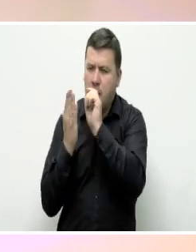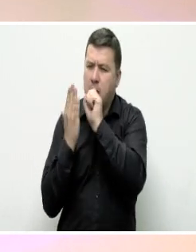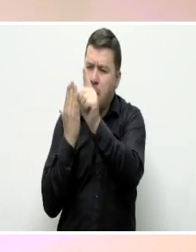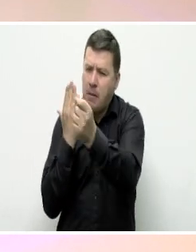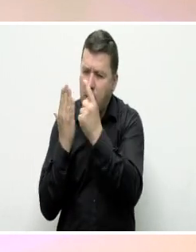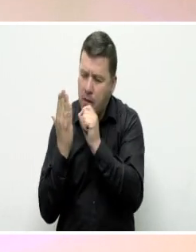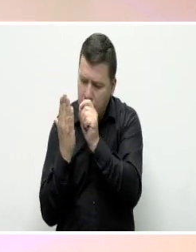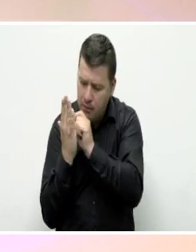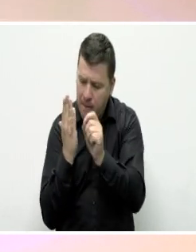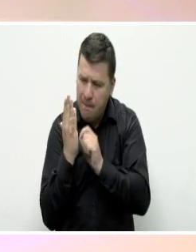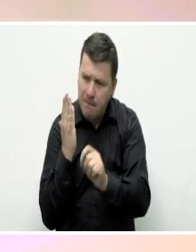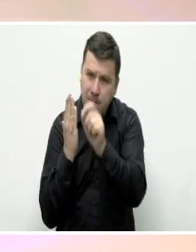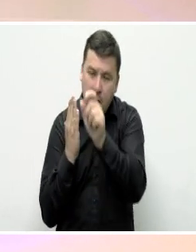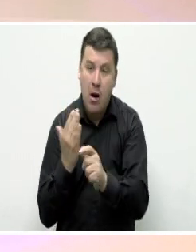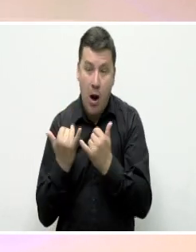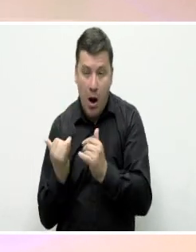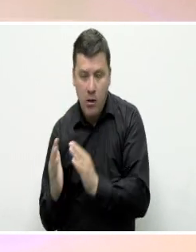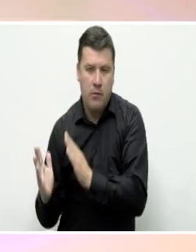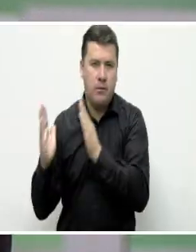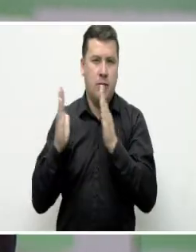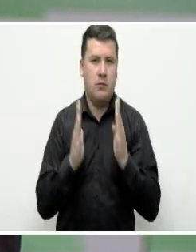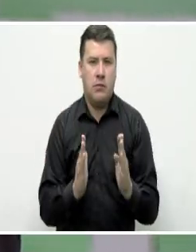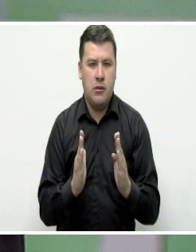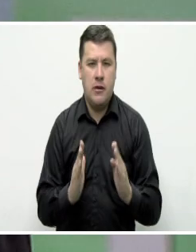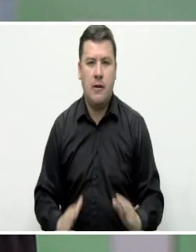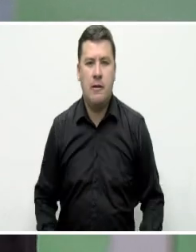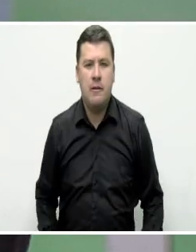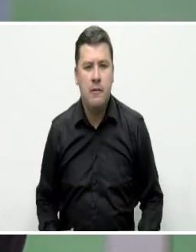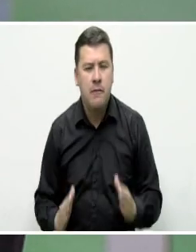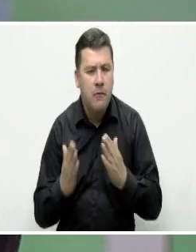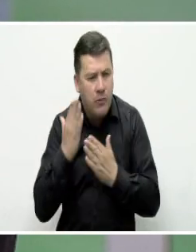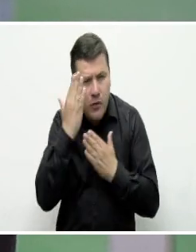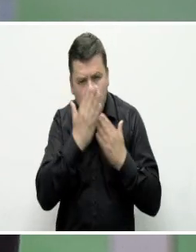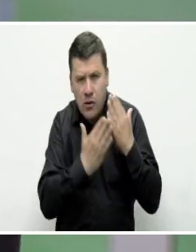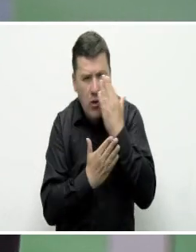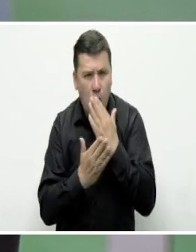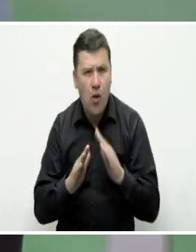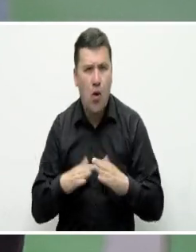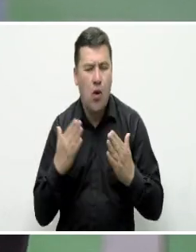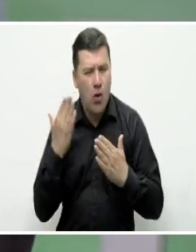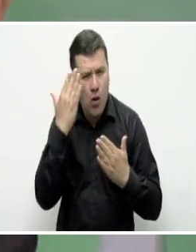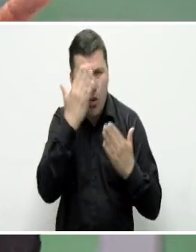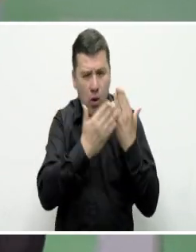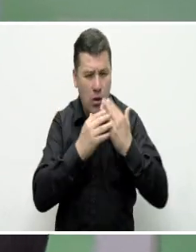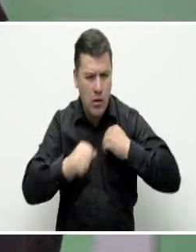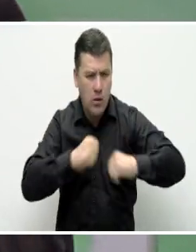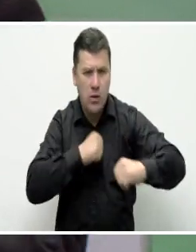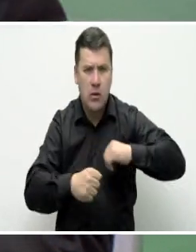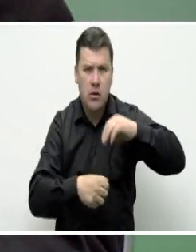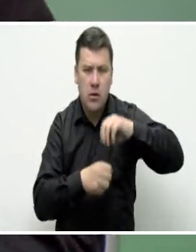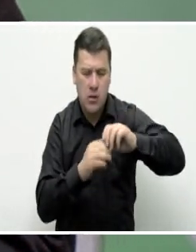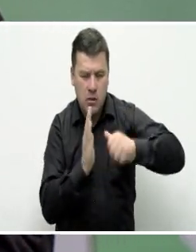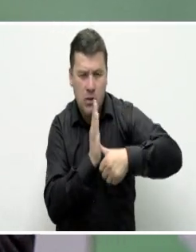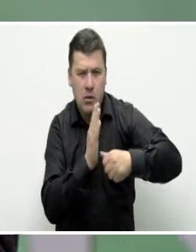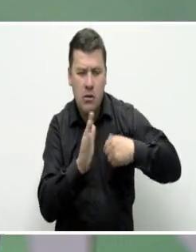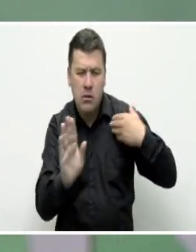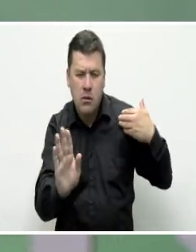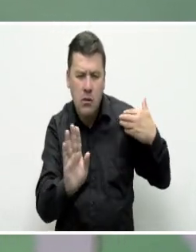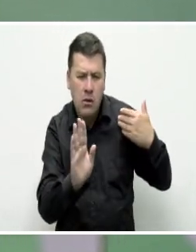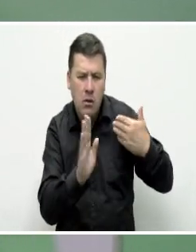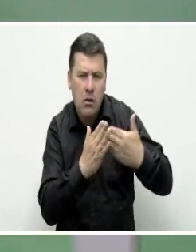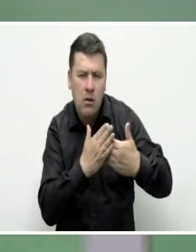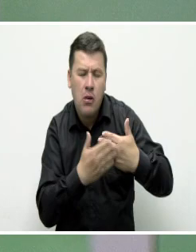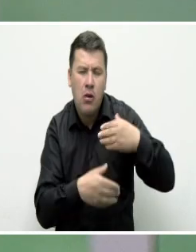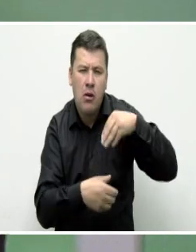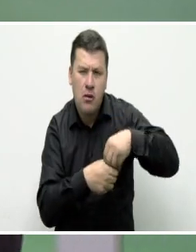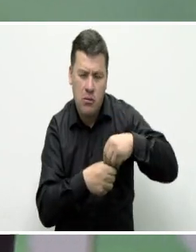entonces ahora a pasar a examinar cómo fue el desempeño de la Registraduría Nacional del Estado